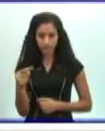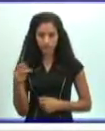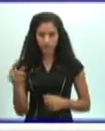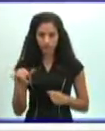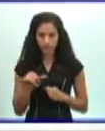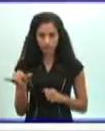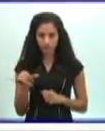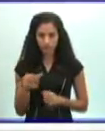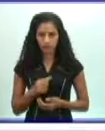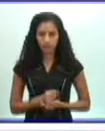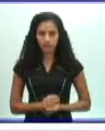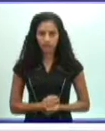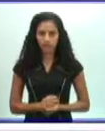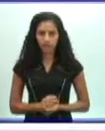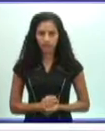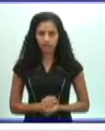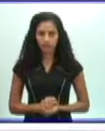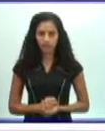iguales.